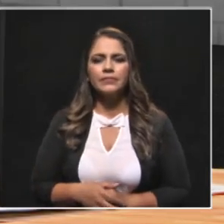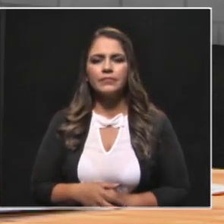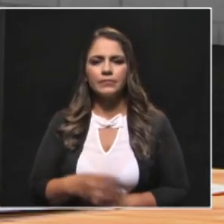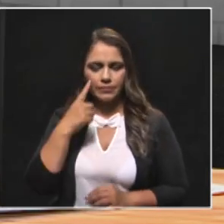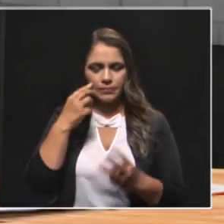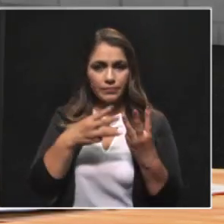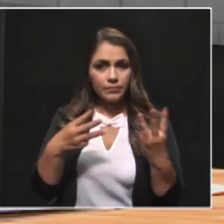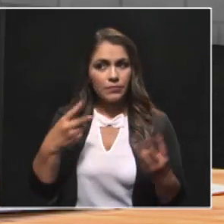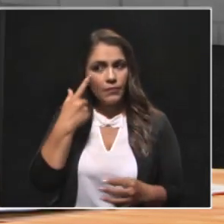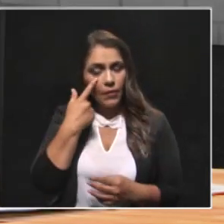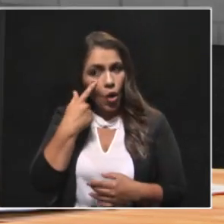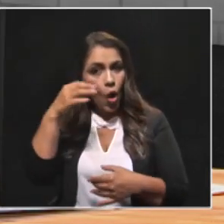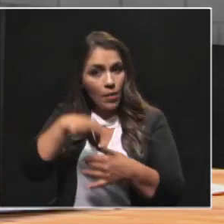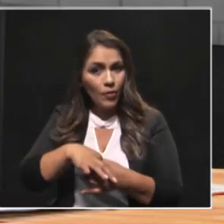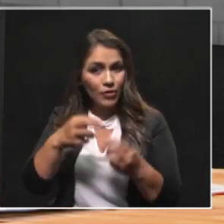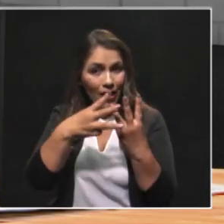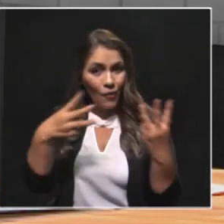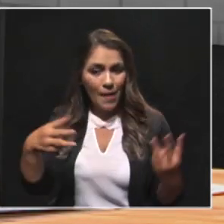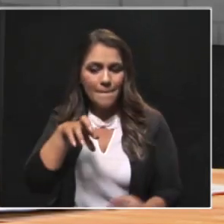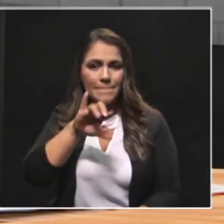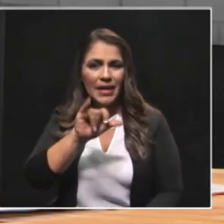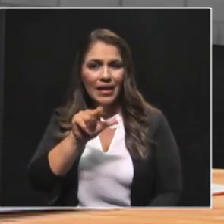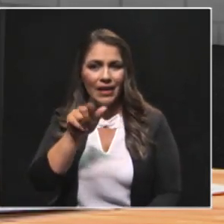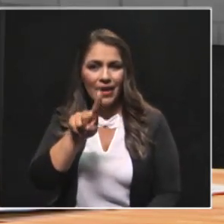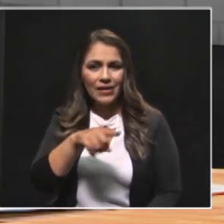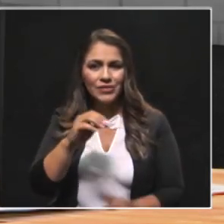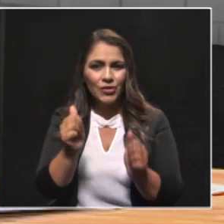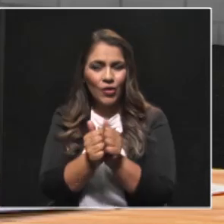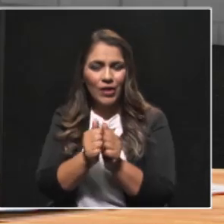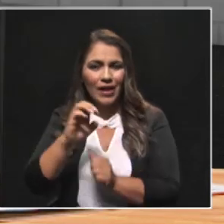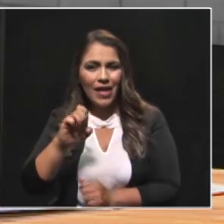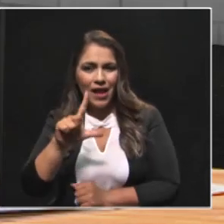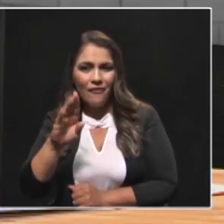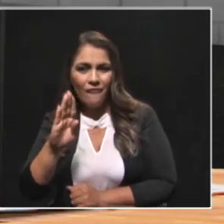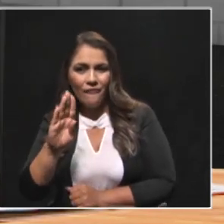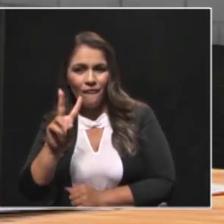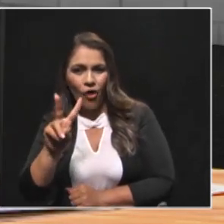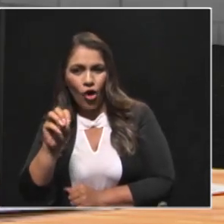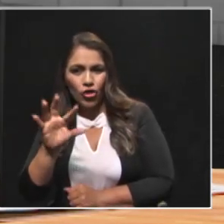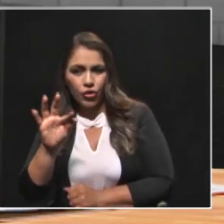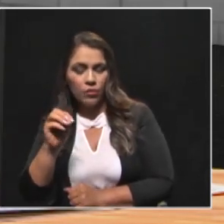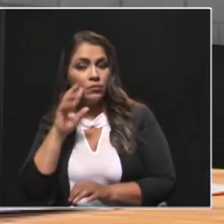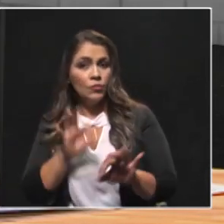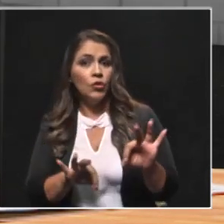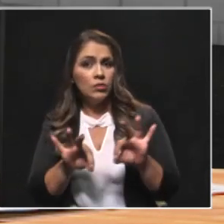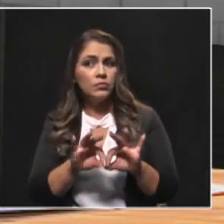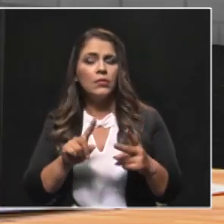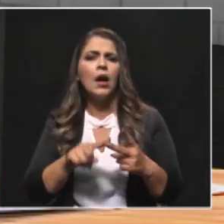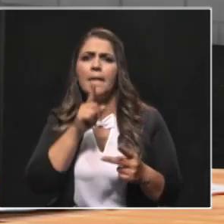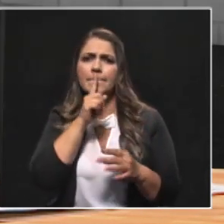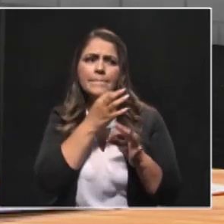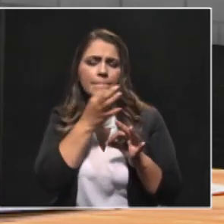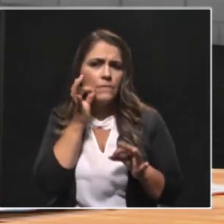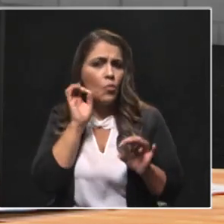que se llama Pilas con el Voto, donde la gente puede hacer reportes ciudadanos, y aquí es muy importante aclarar que pueden hacer los reportes de forma